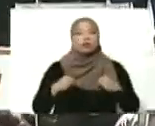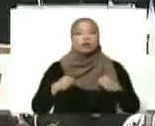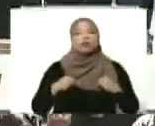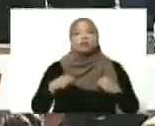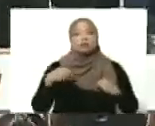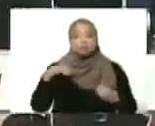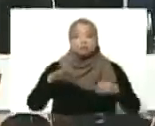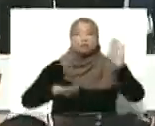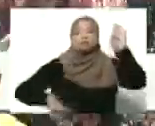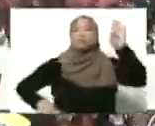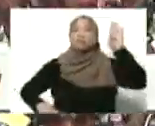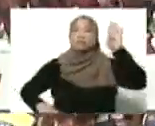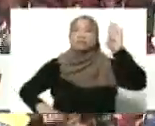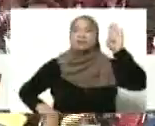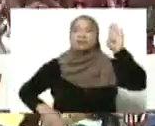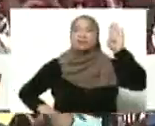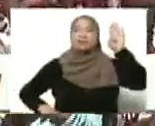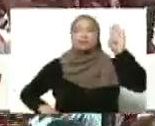entonces, pues.